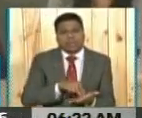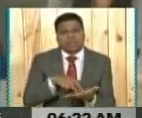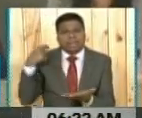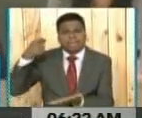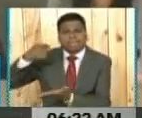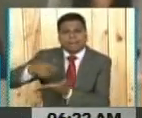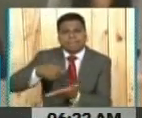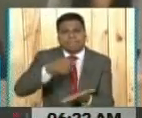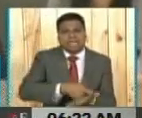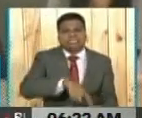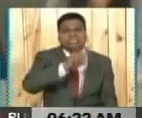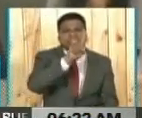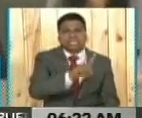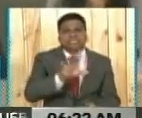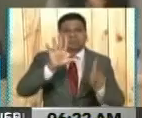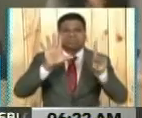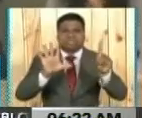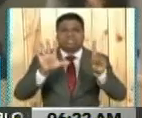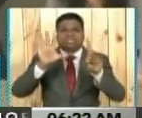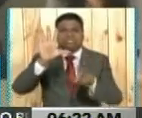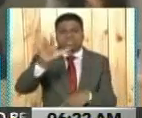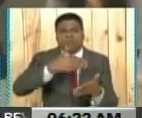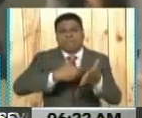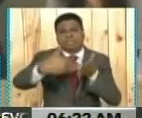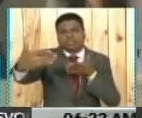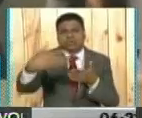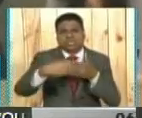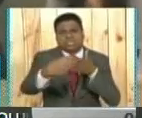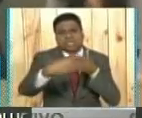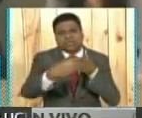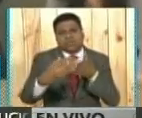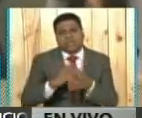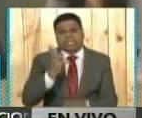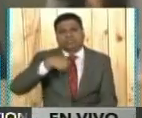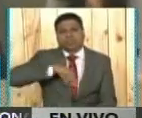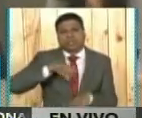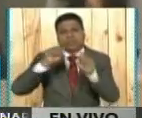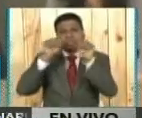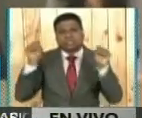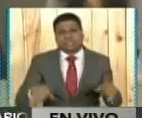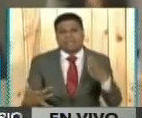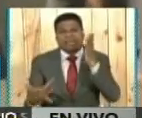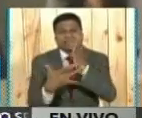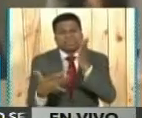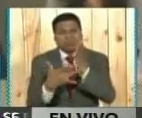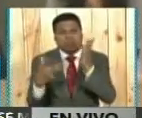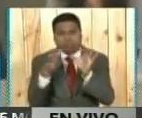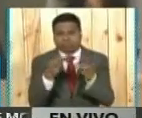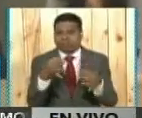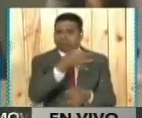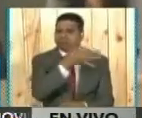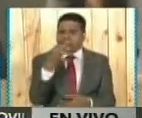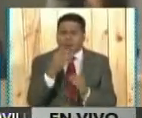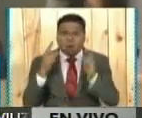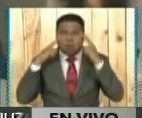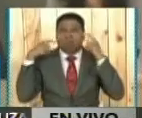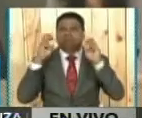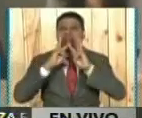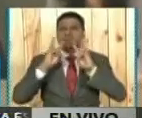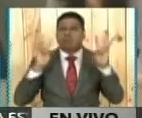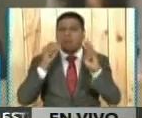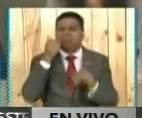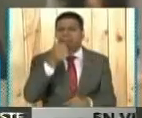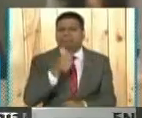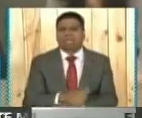de 165 millones de dólares. Nuestro sistema de tecnología de punta permite la inhibición